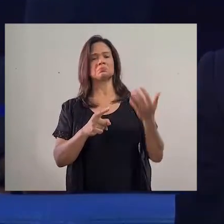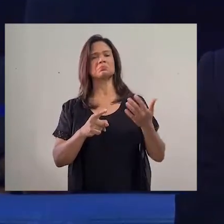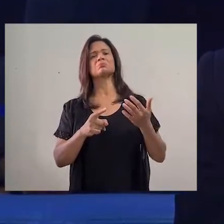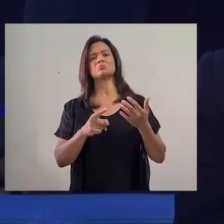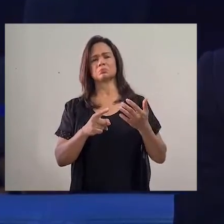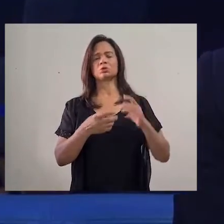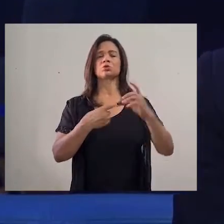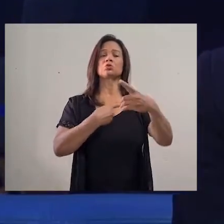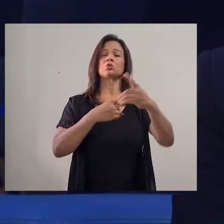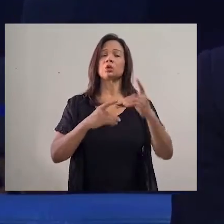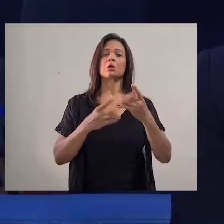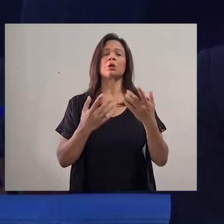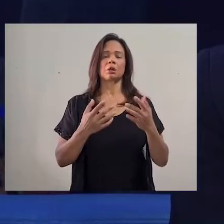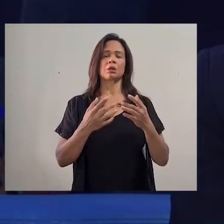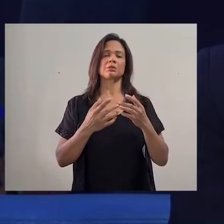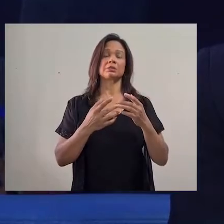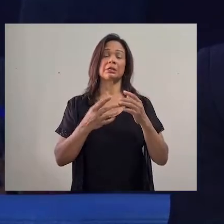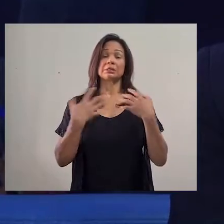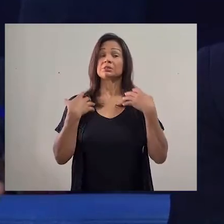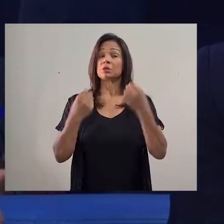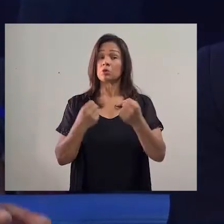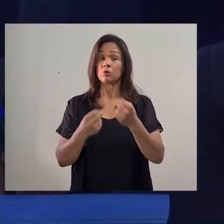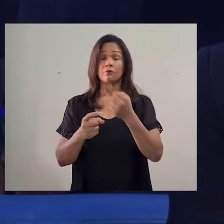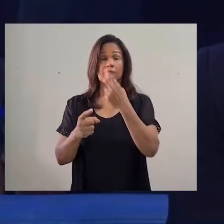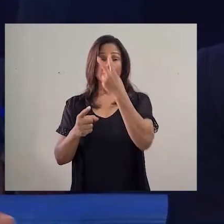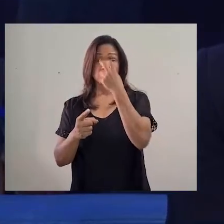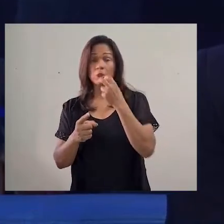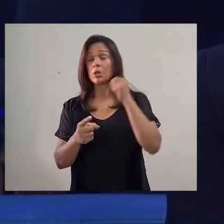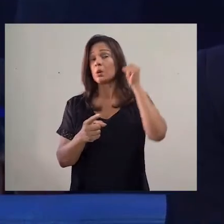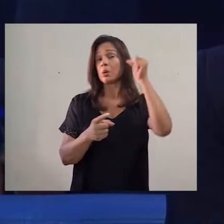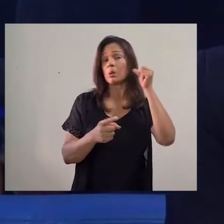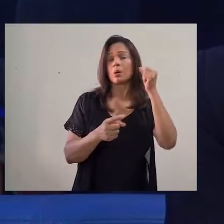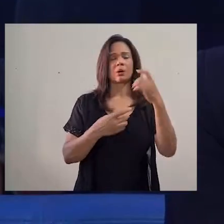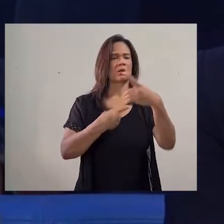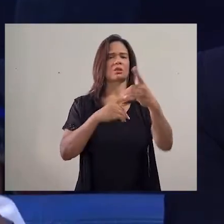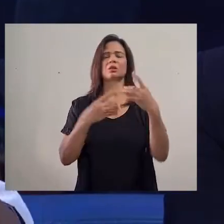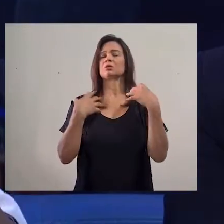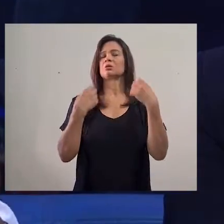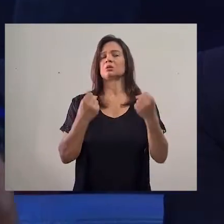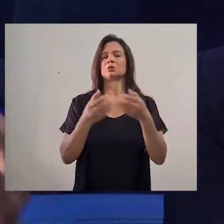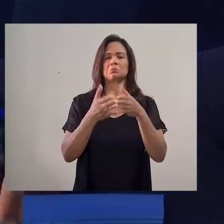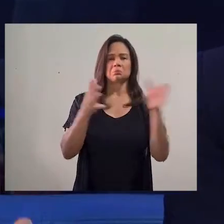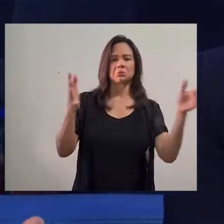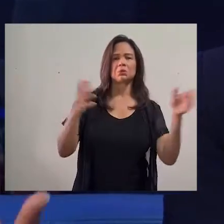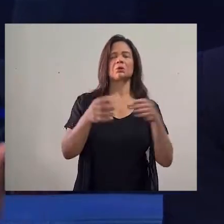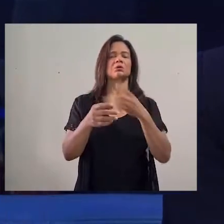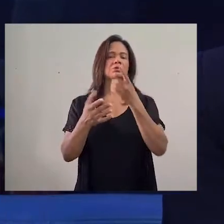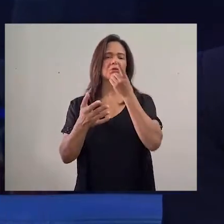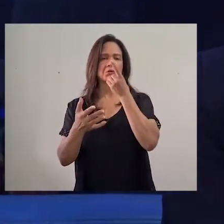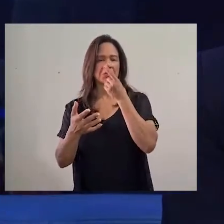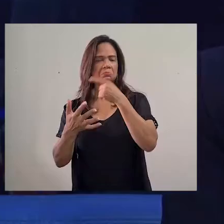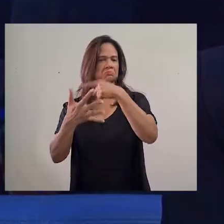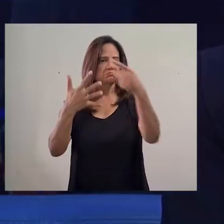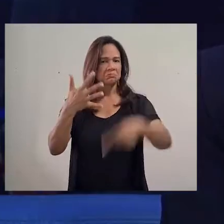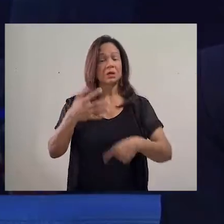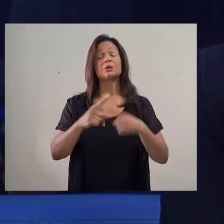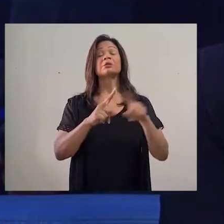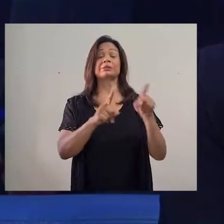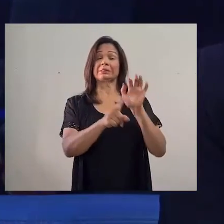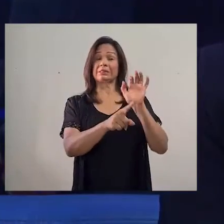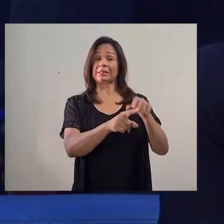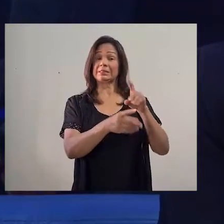tiempo realmente un departamento de salud visual y de salud auditiva. Realmente un departamento de salud, porque también hay salud